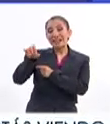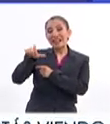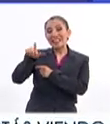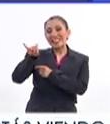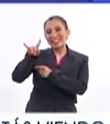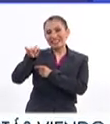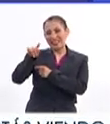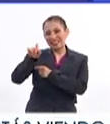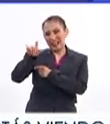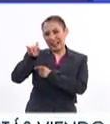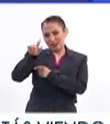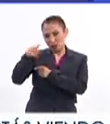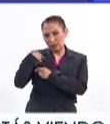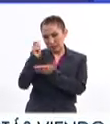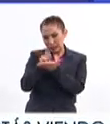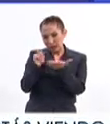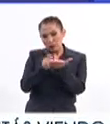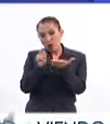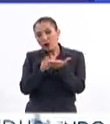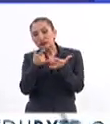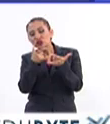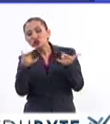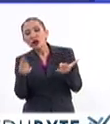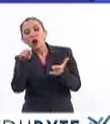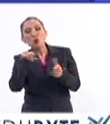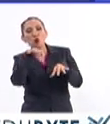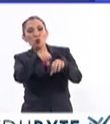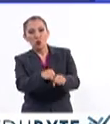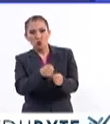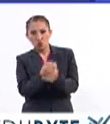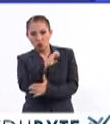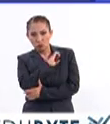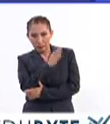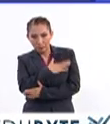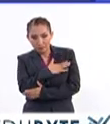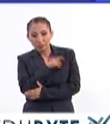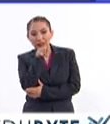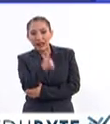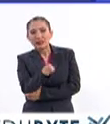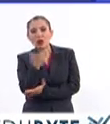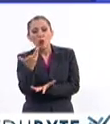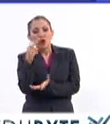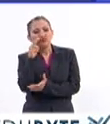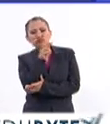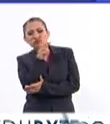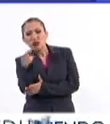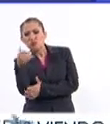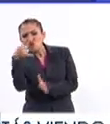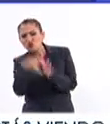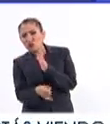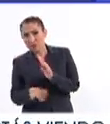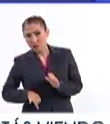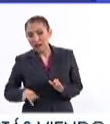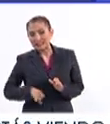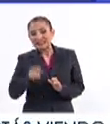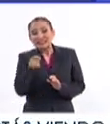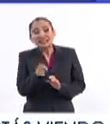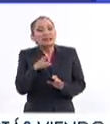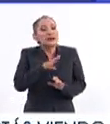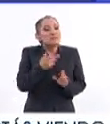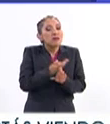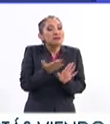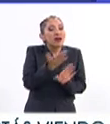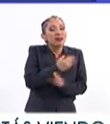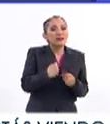Castillo, quien escribió Crónica de la Conquista de la Nueva España, que es un atisbo, es una mirada muy interesante a lo que era